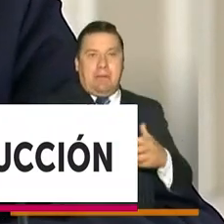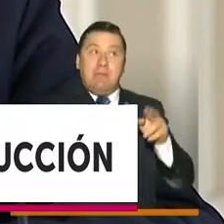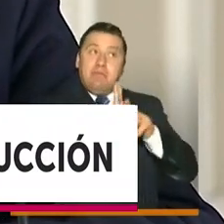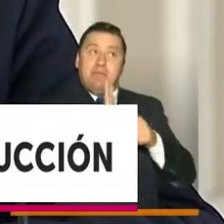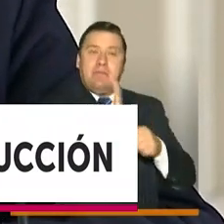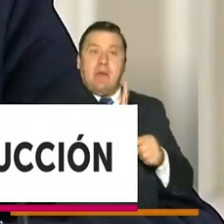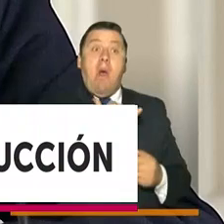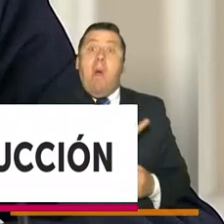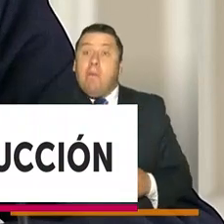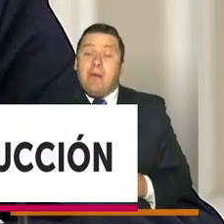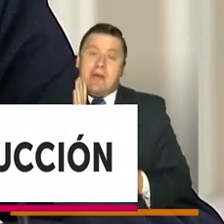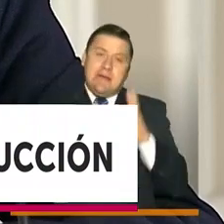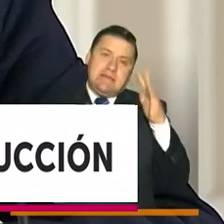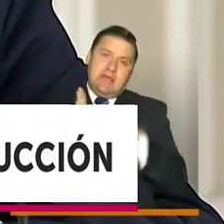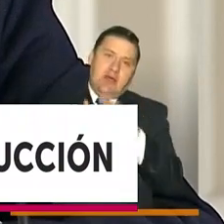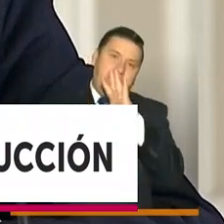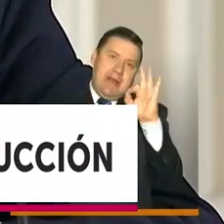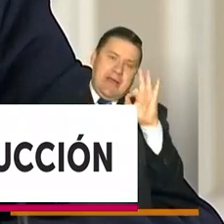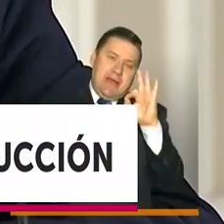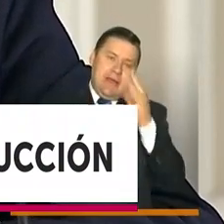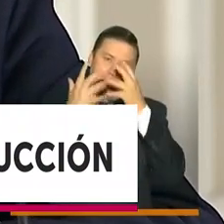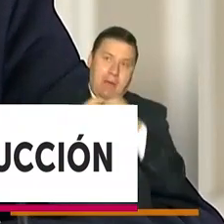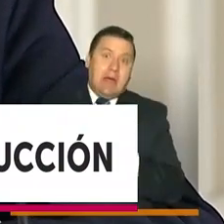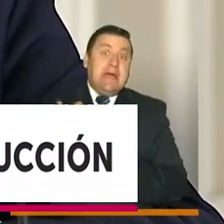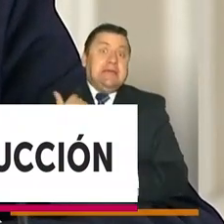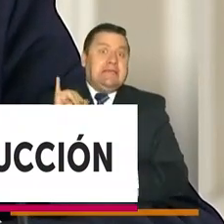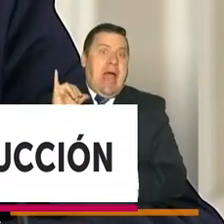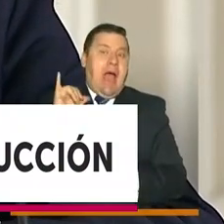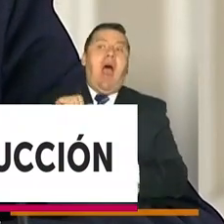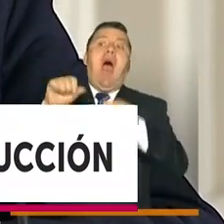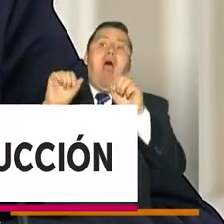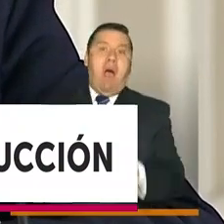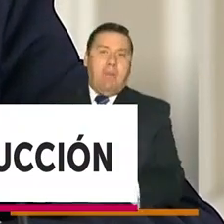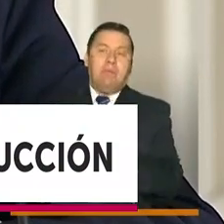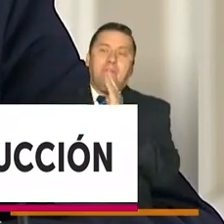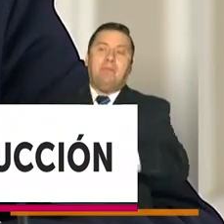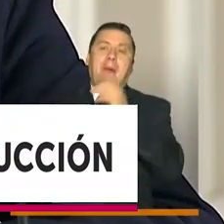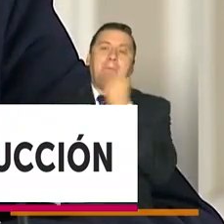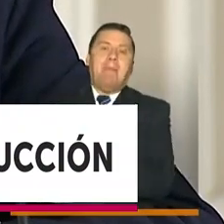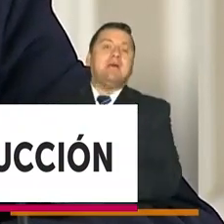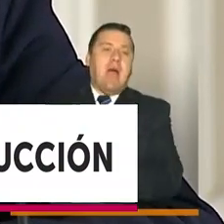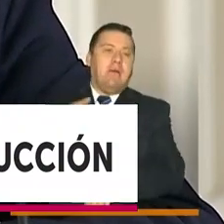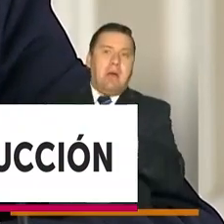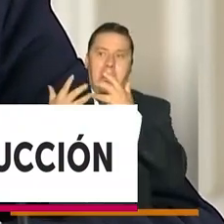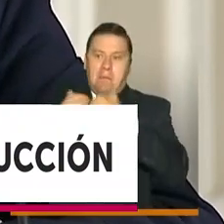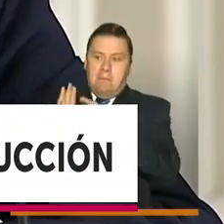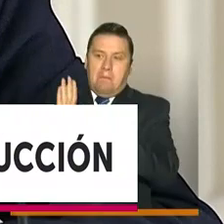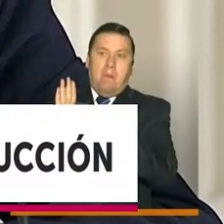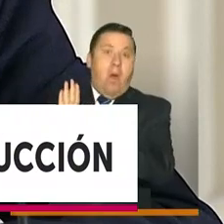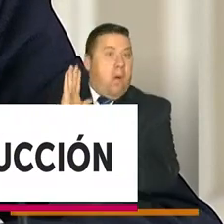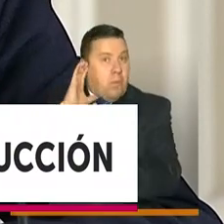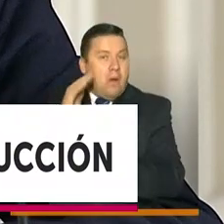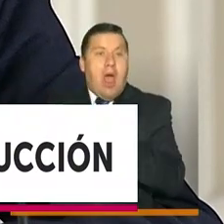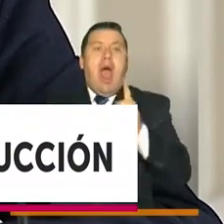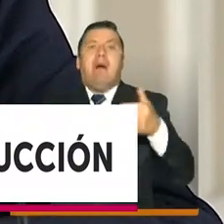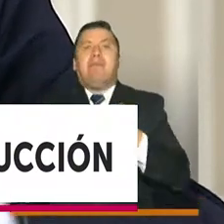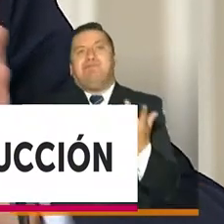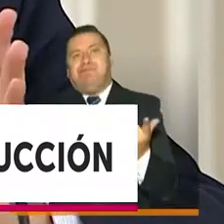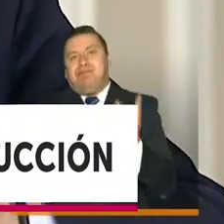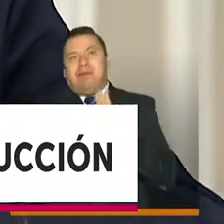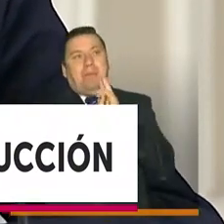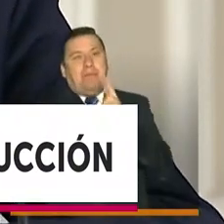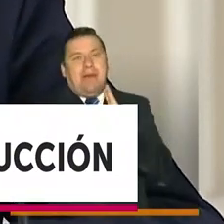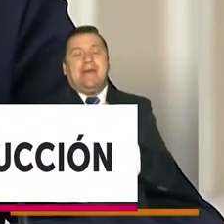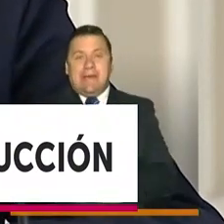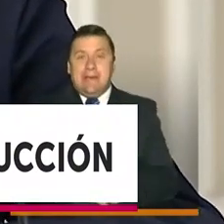hay 5.500 empresas que ya tienen validados sus protocolos, ya arrancaron o están en proceso de inicio.